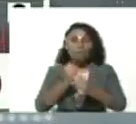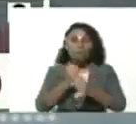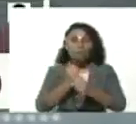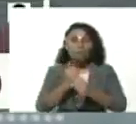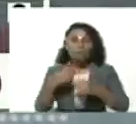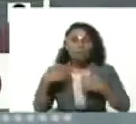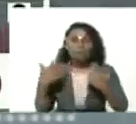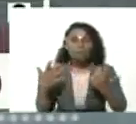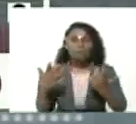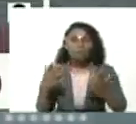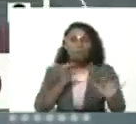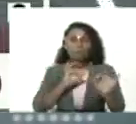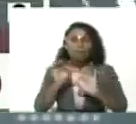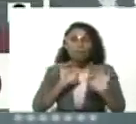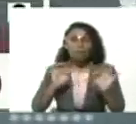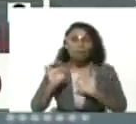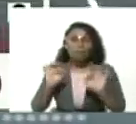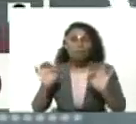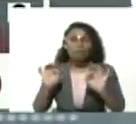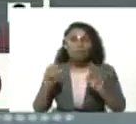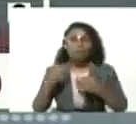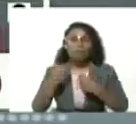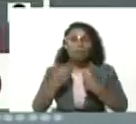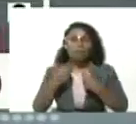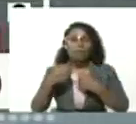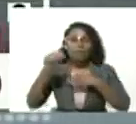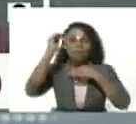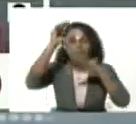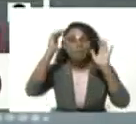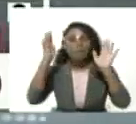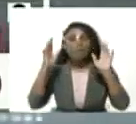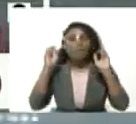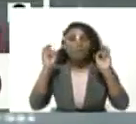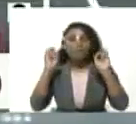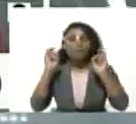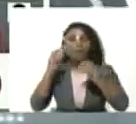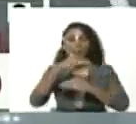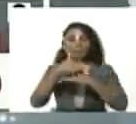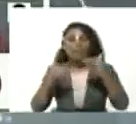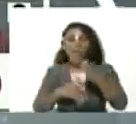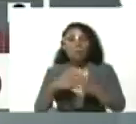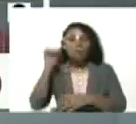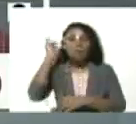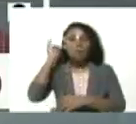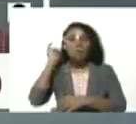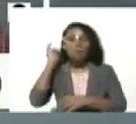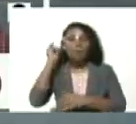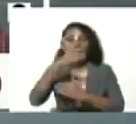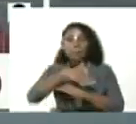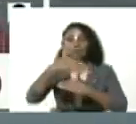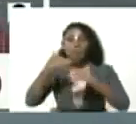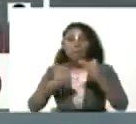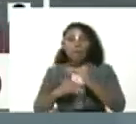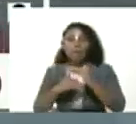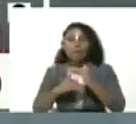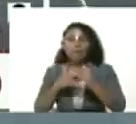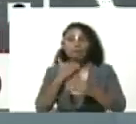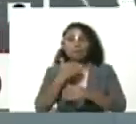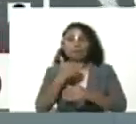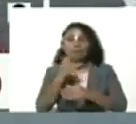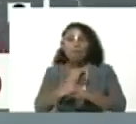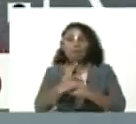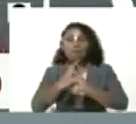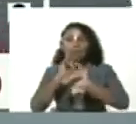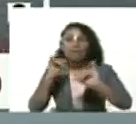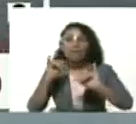en prepararnos para atender lo que se denomina el Bajo Yaracuy, que es la parte baja, ya casi la desembocadura